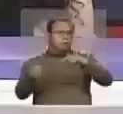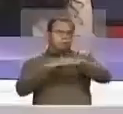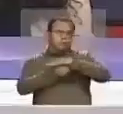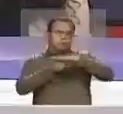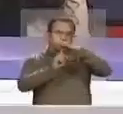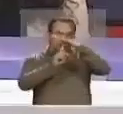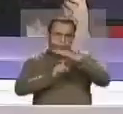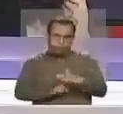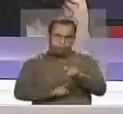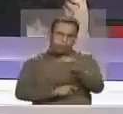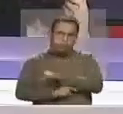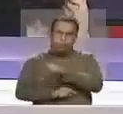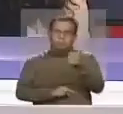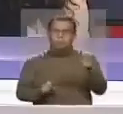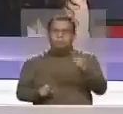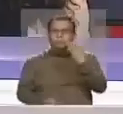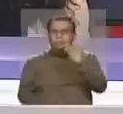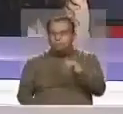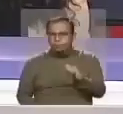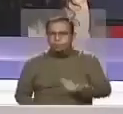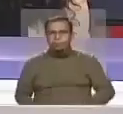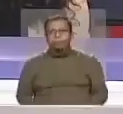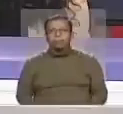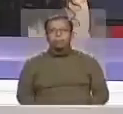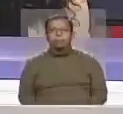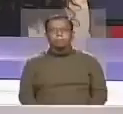que, digamos, otras mujeres.